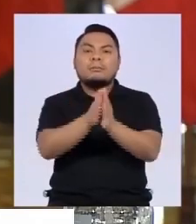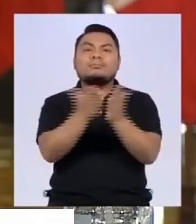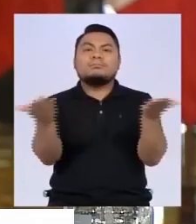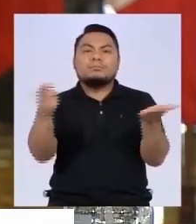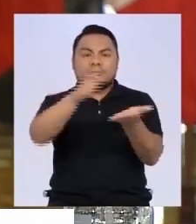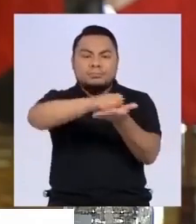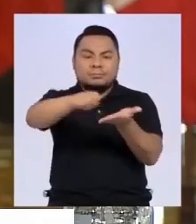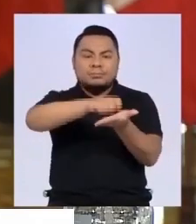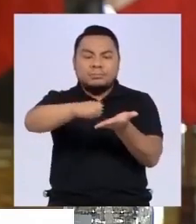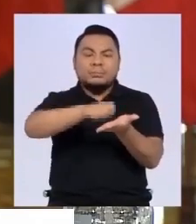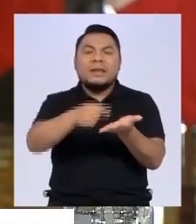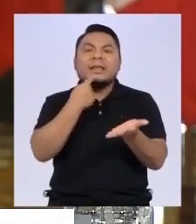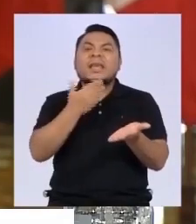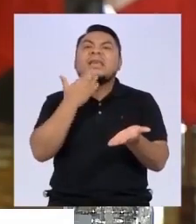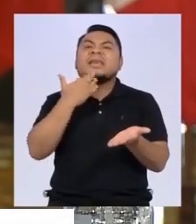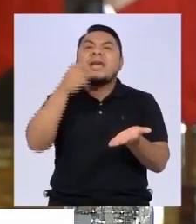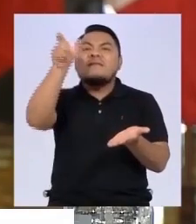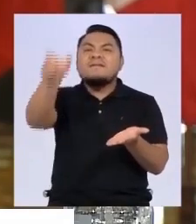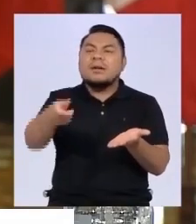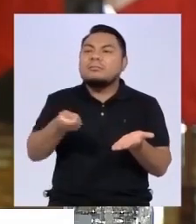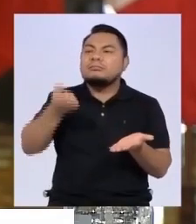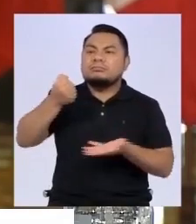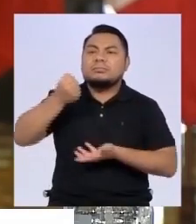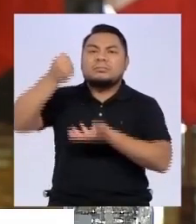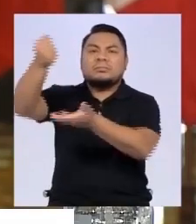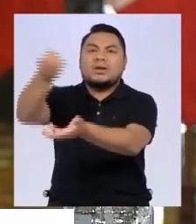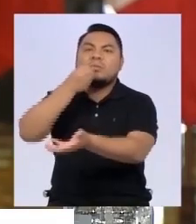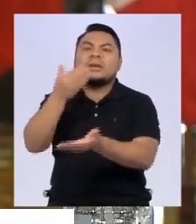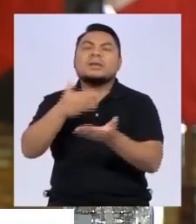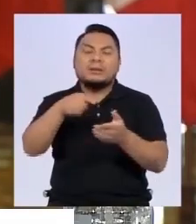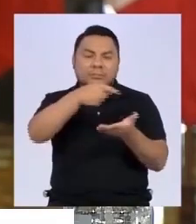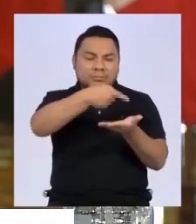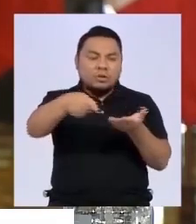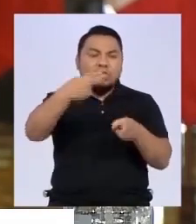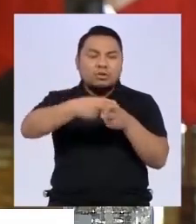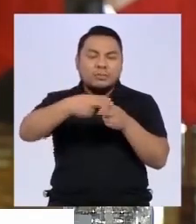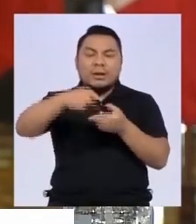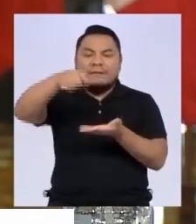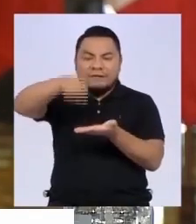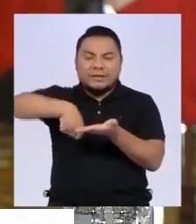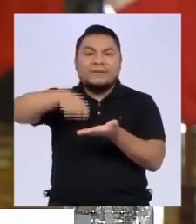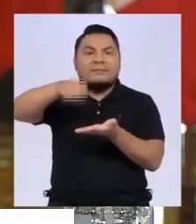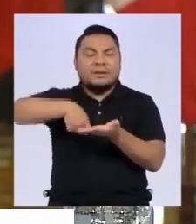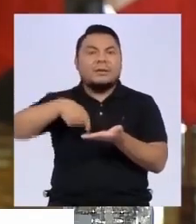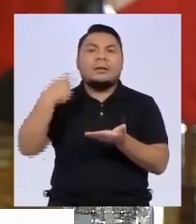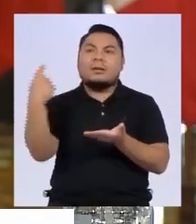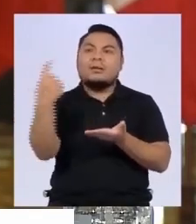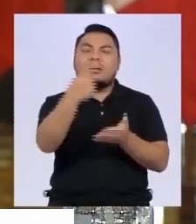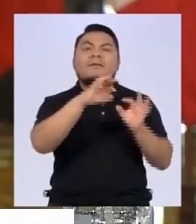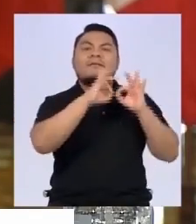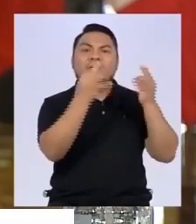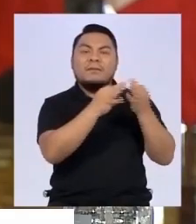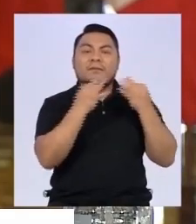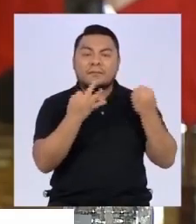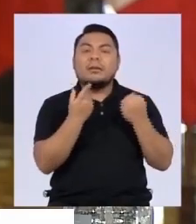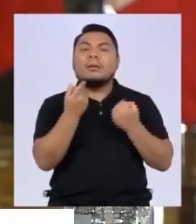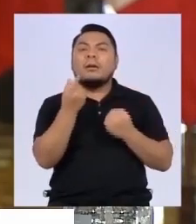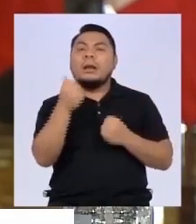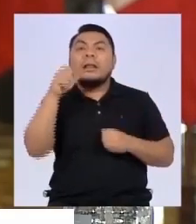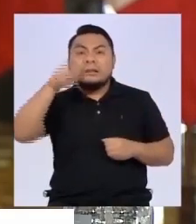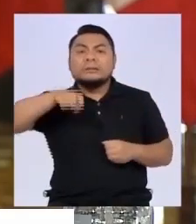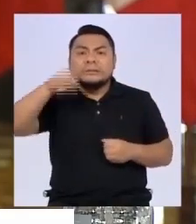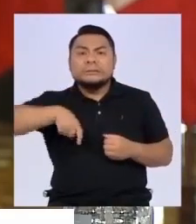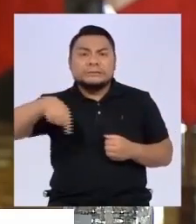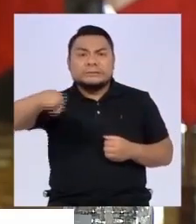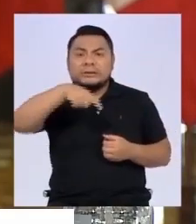diciendo a quiénes entregaron estos alimentos. Es decir, hay una canasta que se va a entregar a las familias vulnerables, a las que